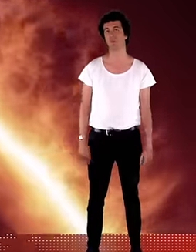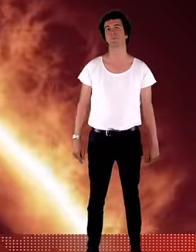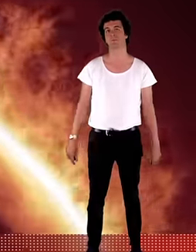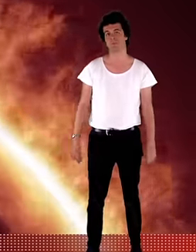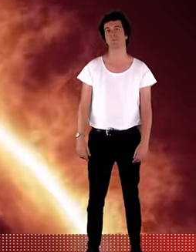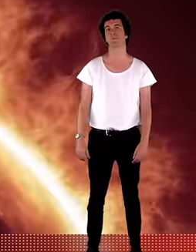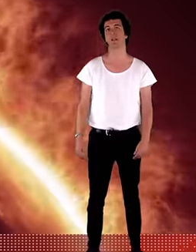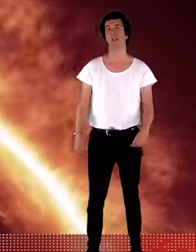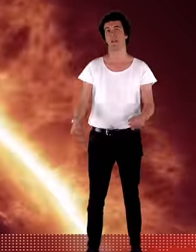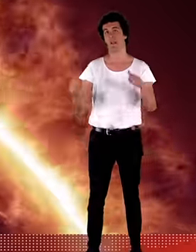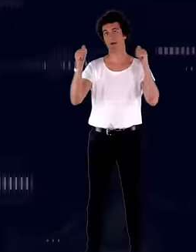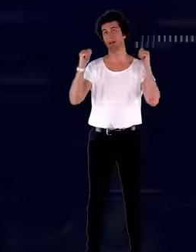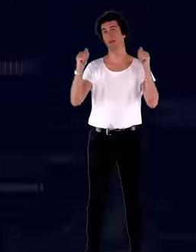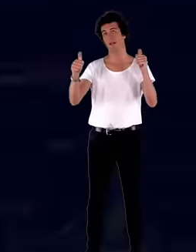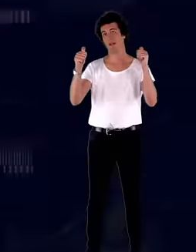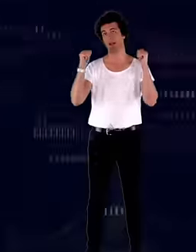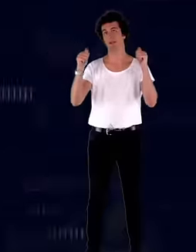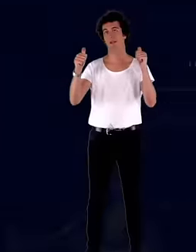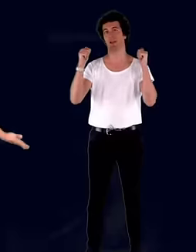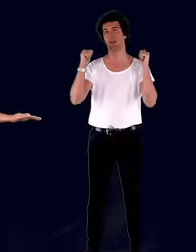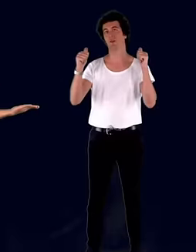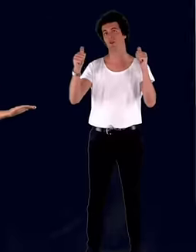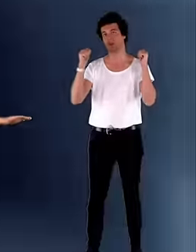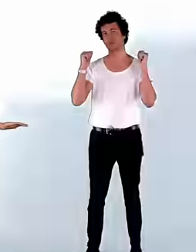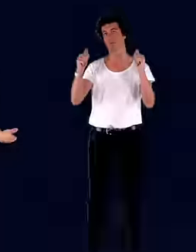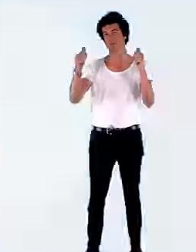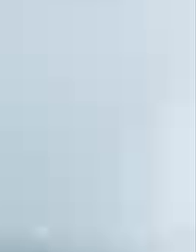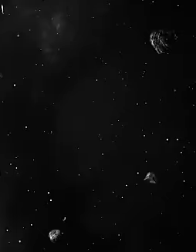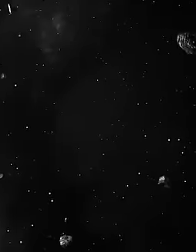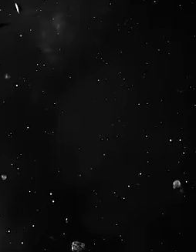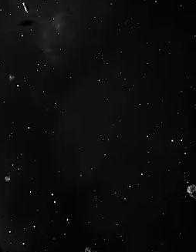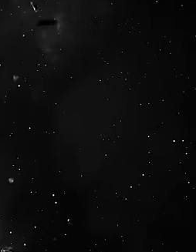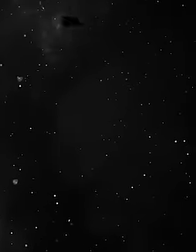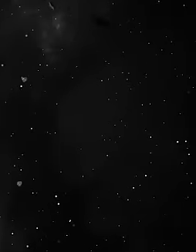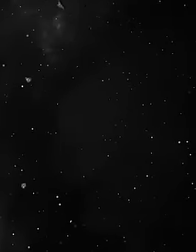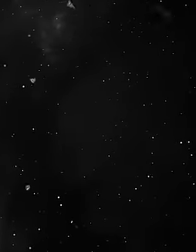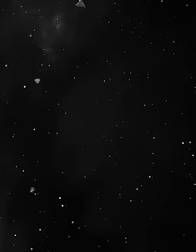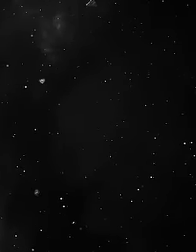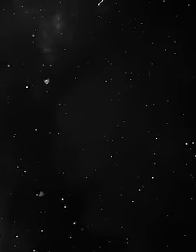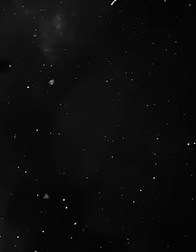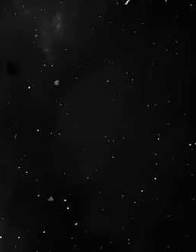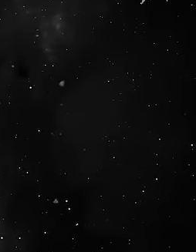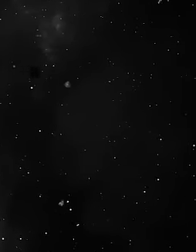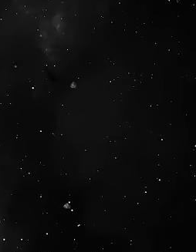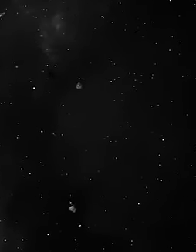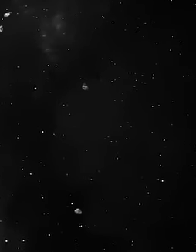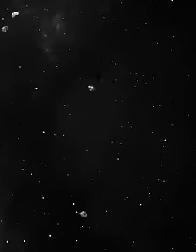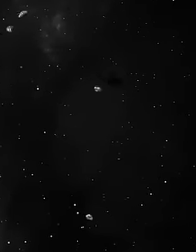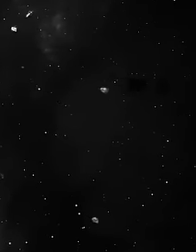mundos. La vieja guerra de los mundos.